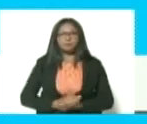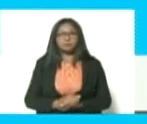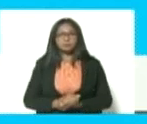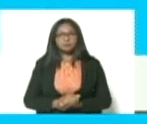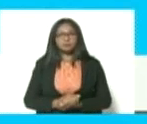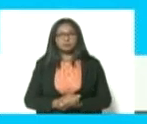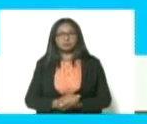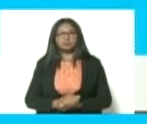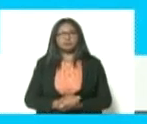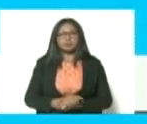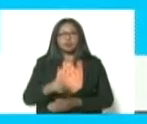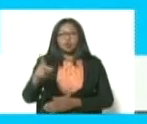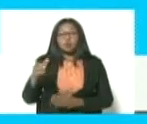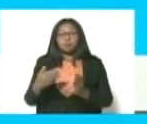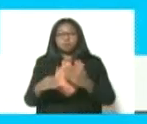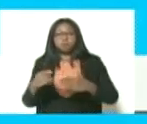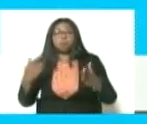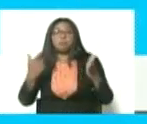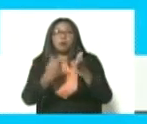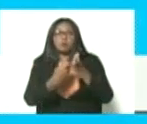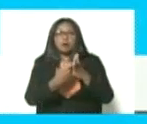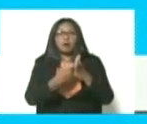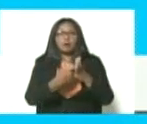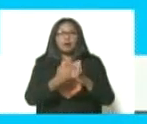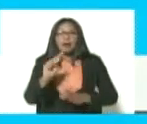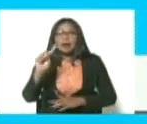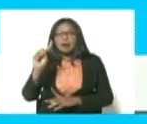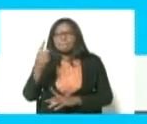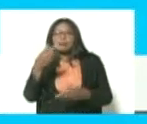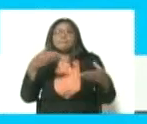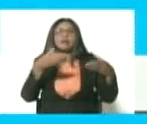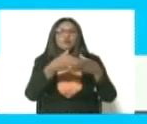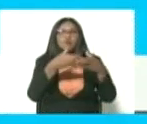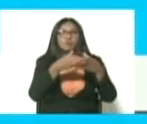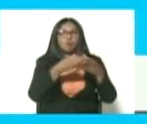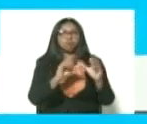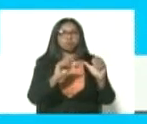van a ser vacunados. En esta primera etapa, yo siempre dije,